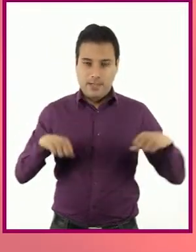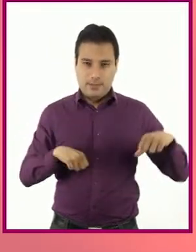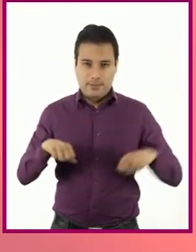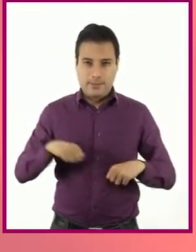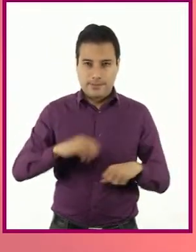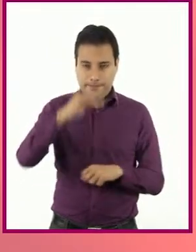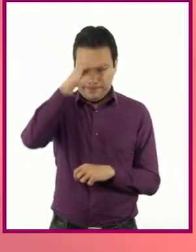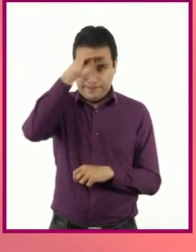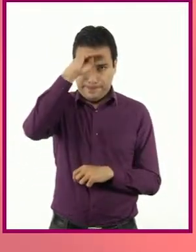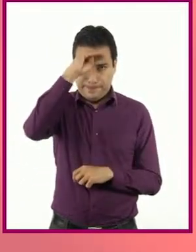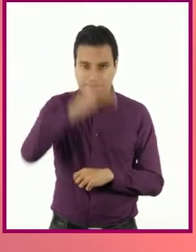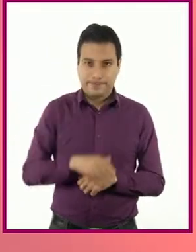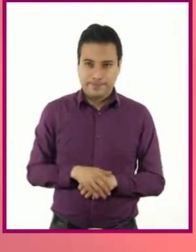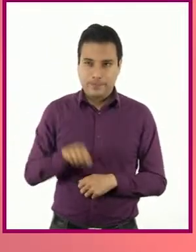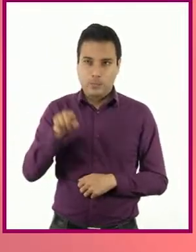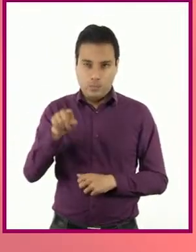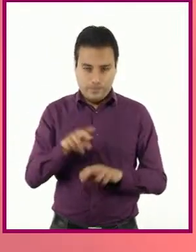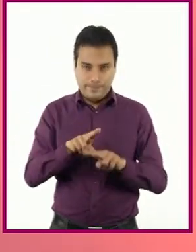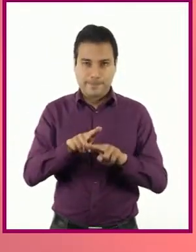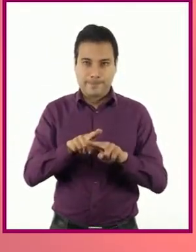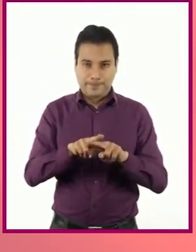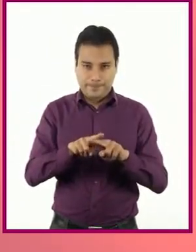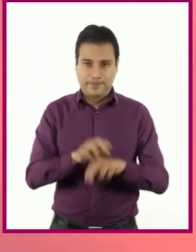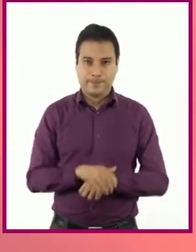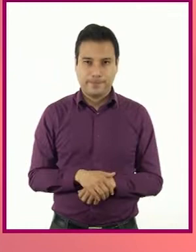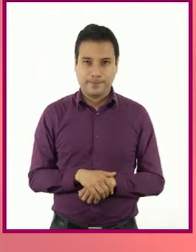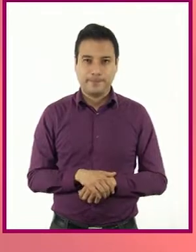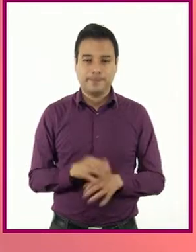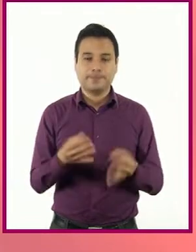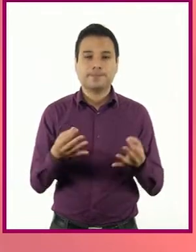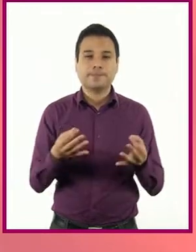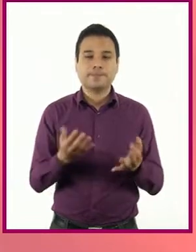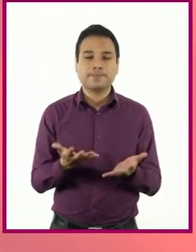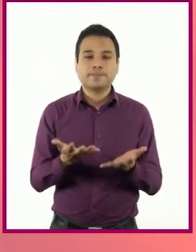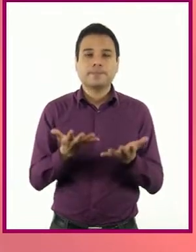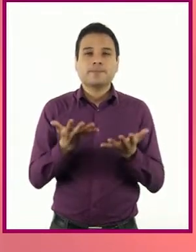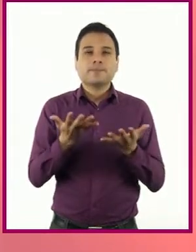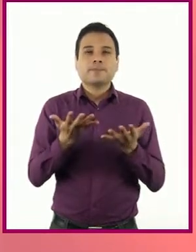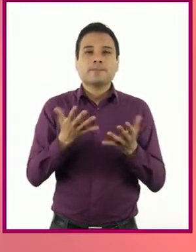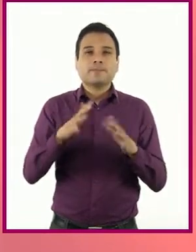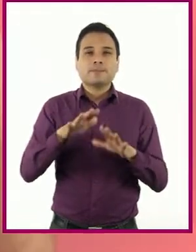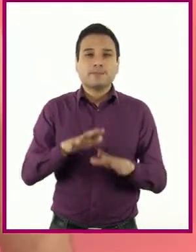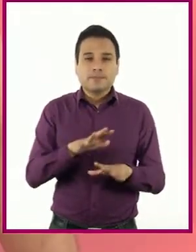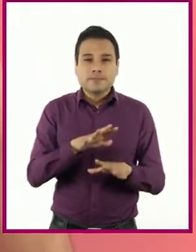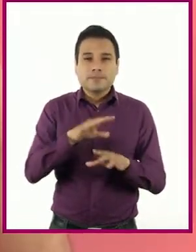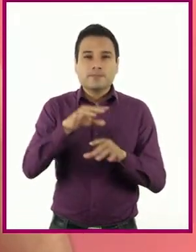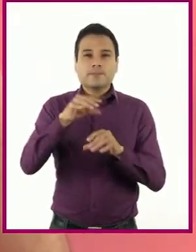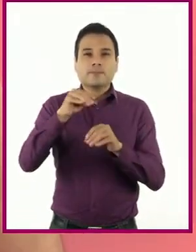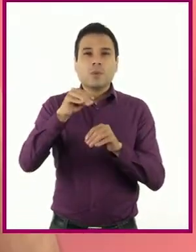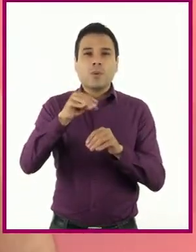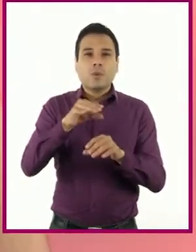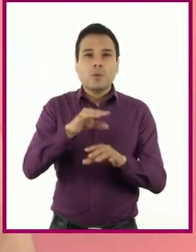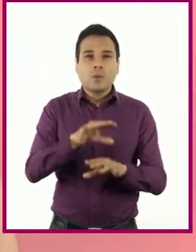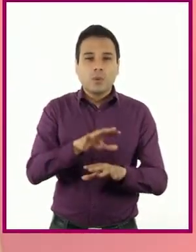Colócate en un lugar cómodo. Inhala y exhala lentamente. Otra